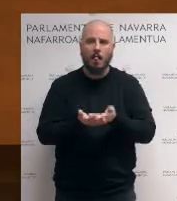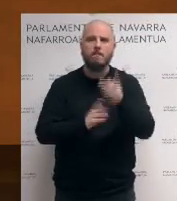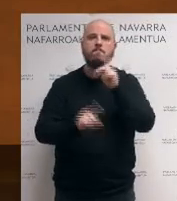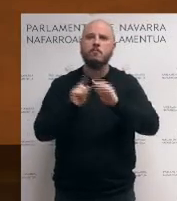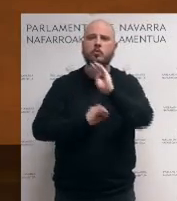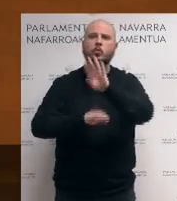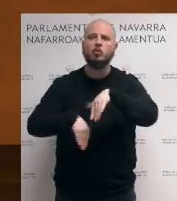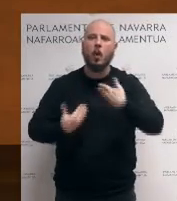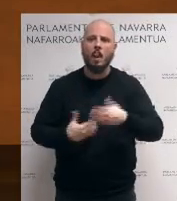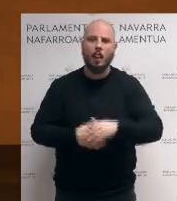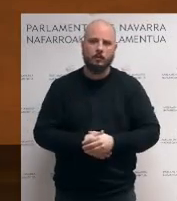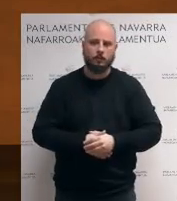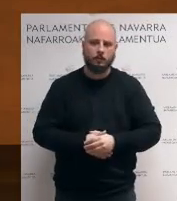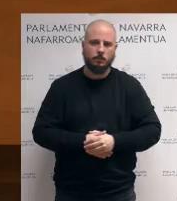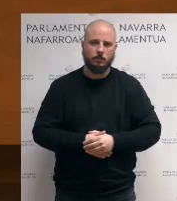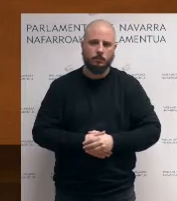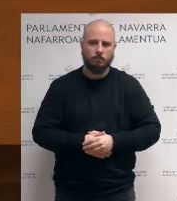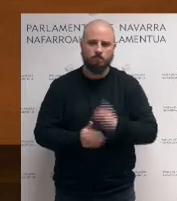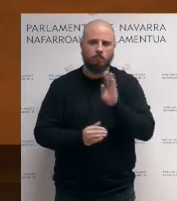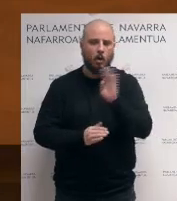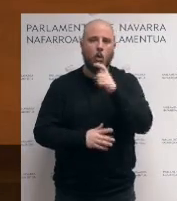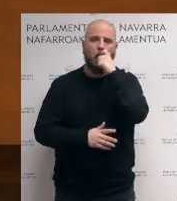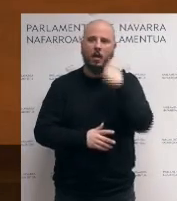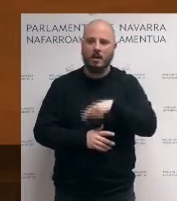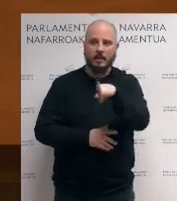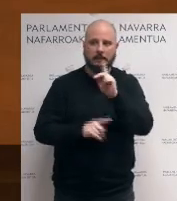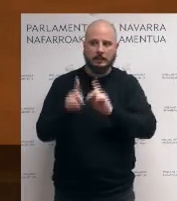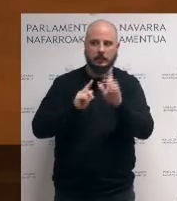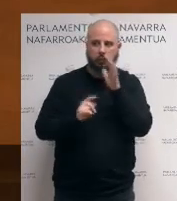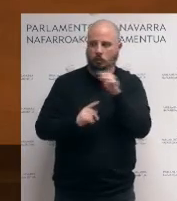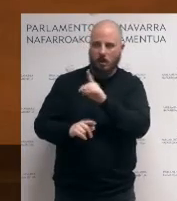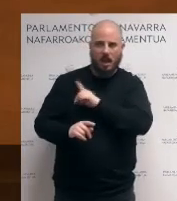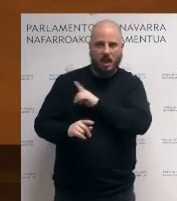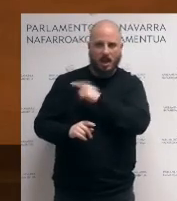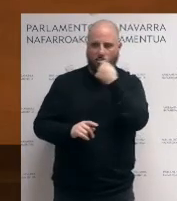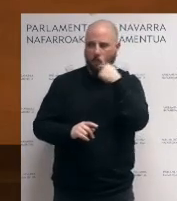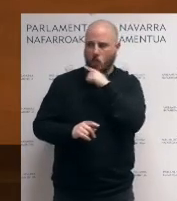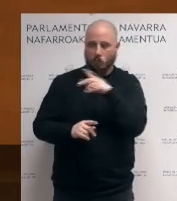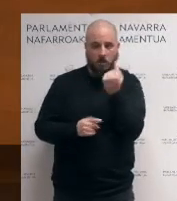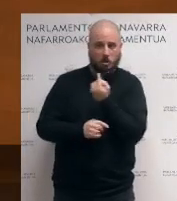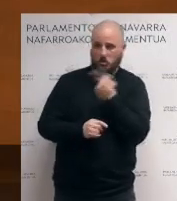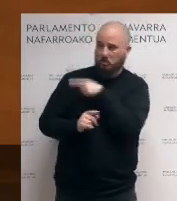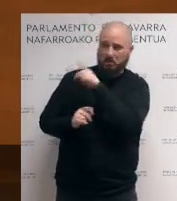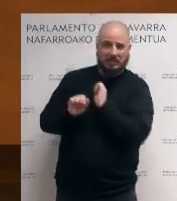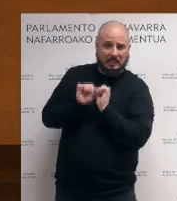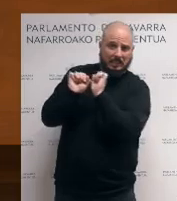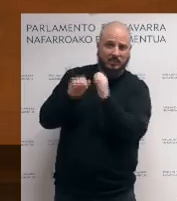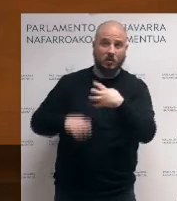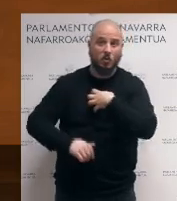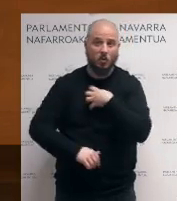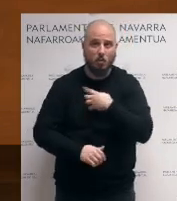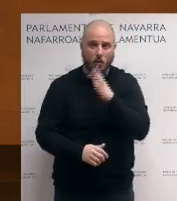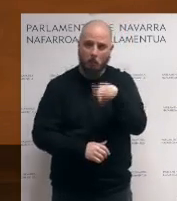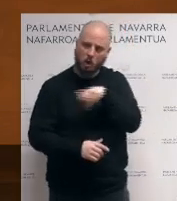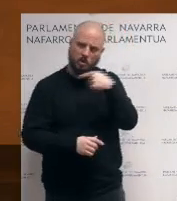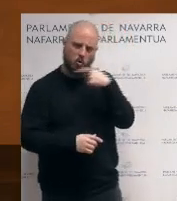soberano? Pues el problema es que no puede hacer frente al ejército ruso con sus propios medios. Por eso les ha invadido Rusia,